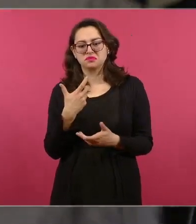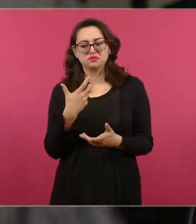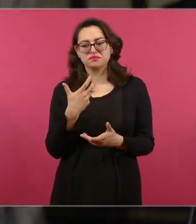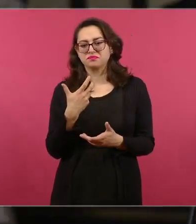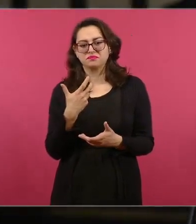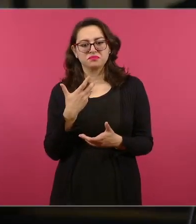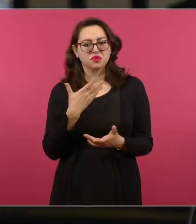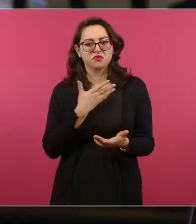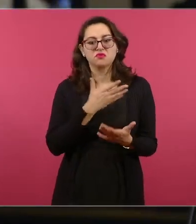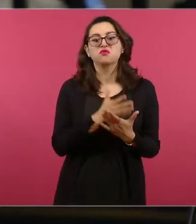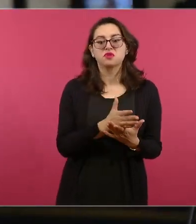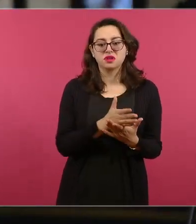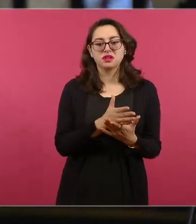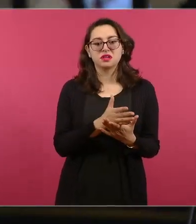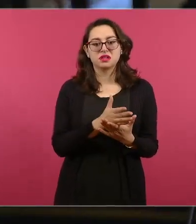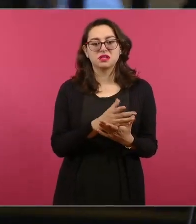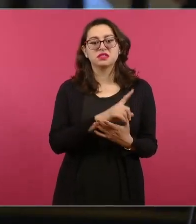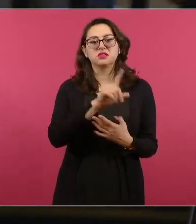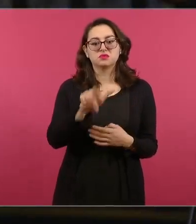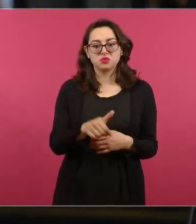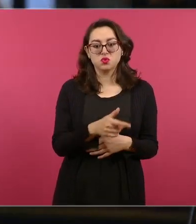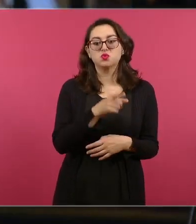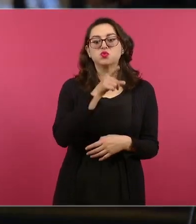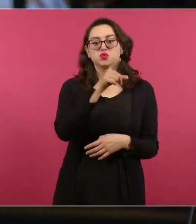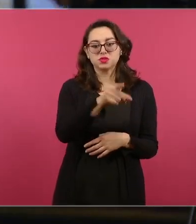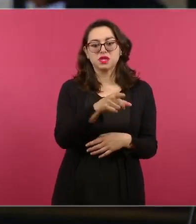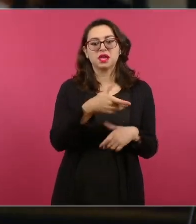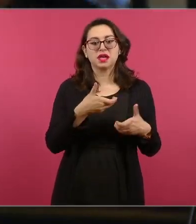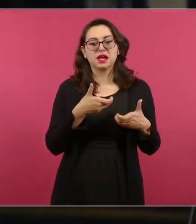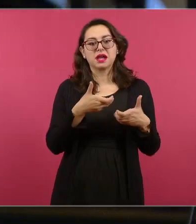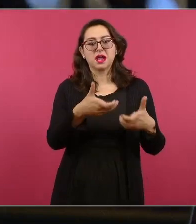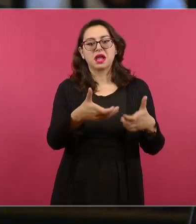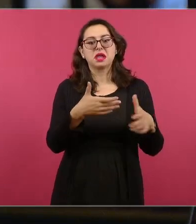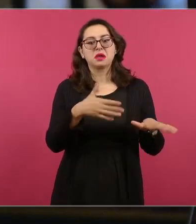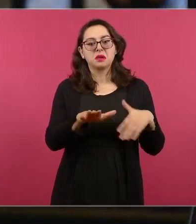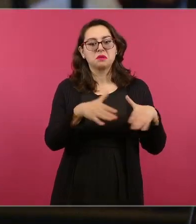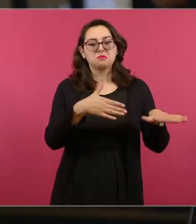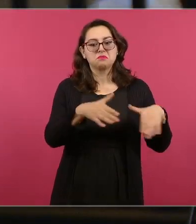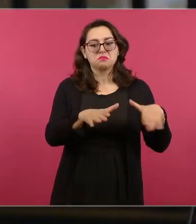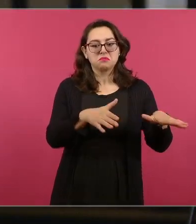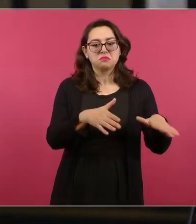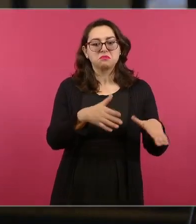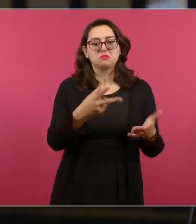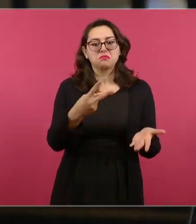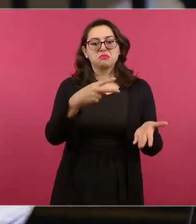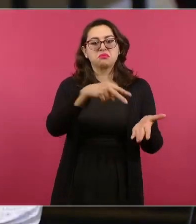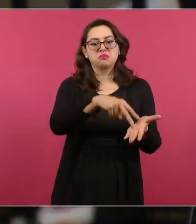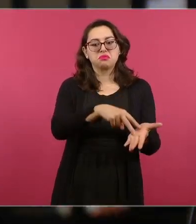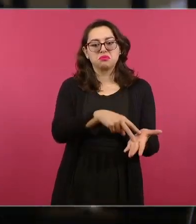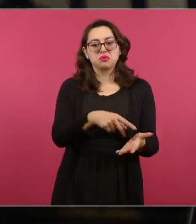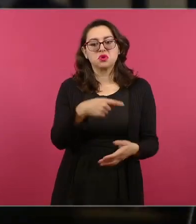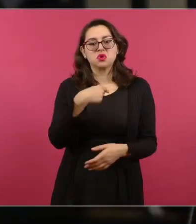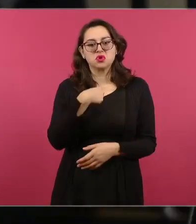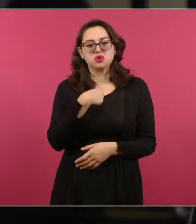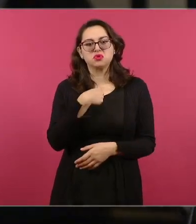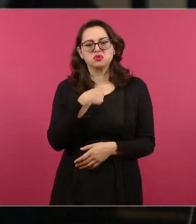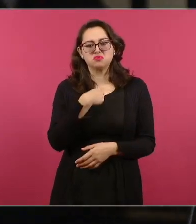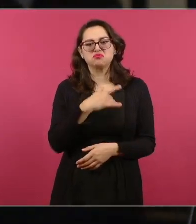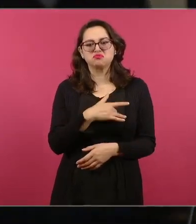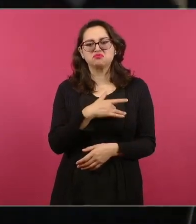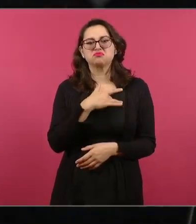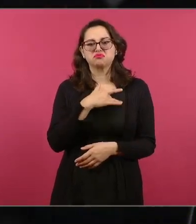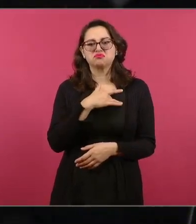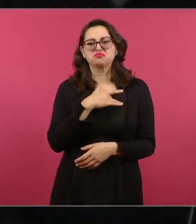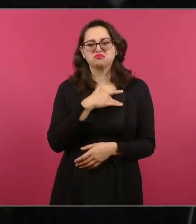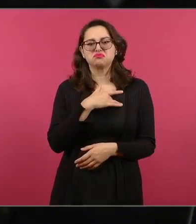lado en los Mochis, en el templete, y decidí que mi noticiero se fuera para allá.